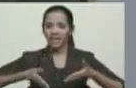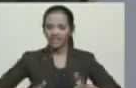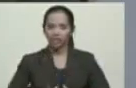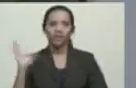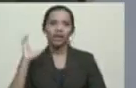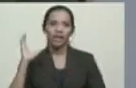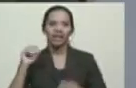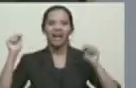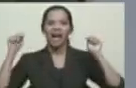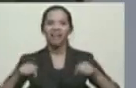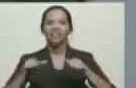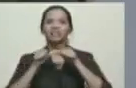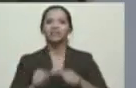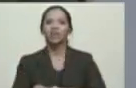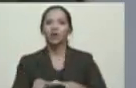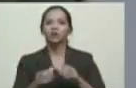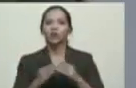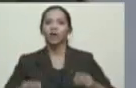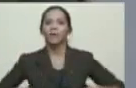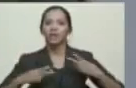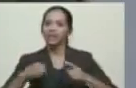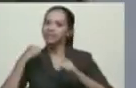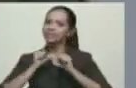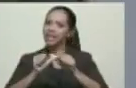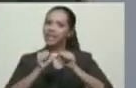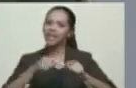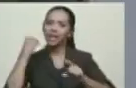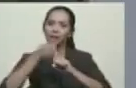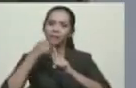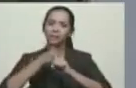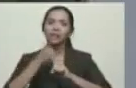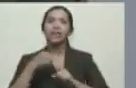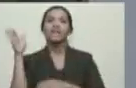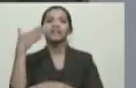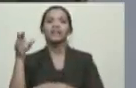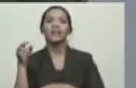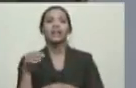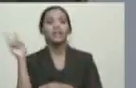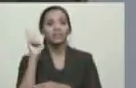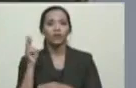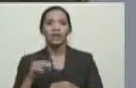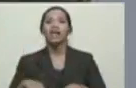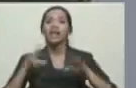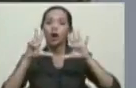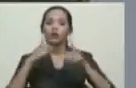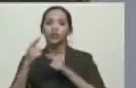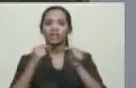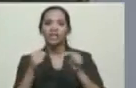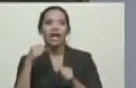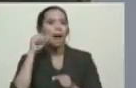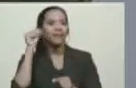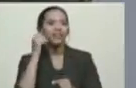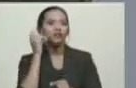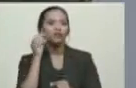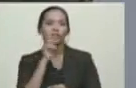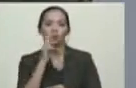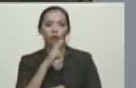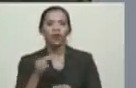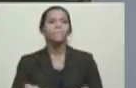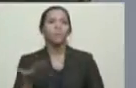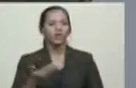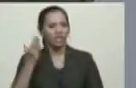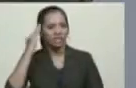me quedo, y aquí me quedaré toda mi vida, y seguiré peleando por la bandera de Venezuela, la de las 8 estrellas, amarillo, azul y rojo. Eso es importante que se sepa. Yo